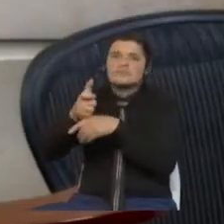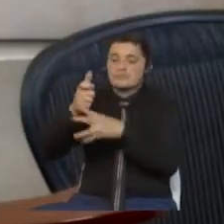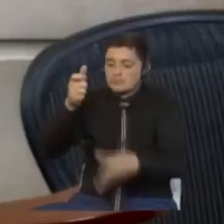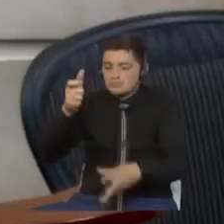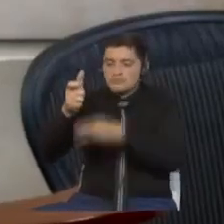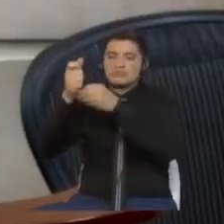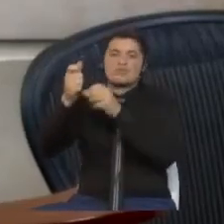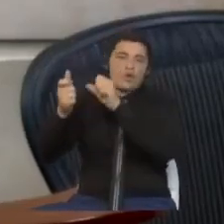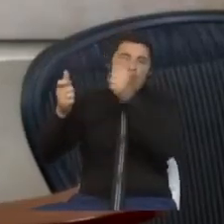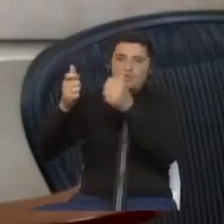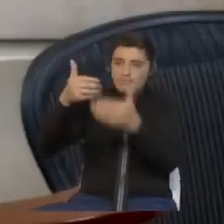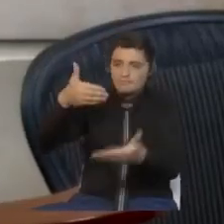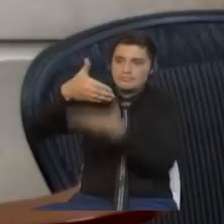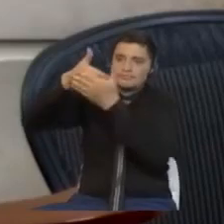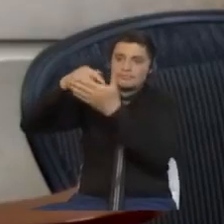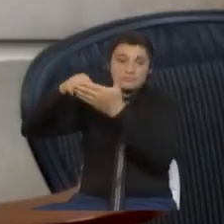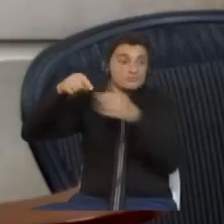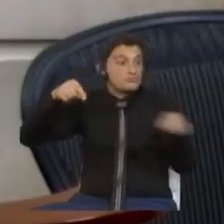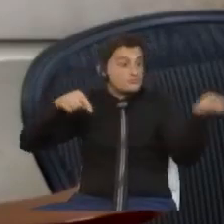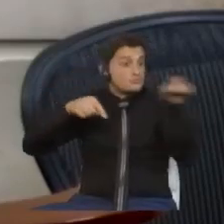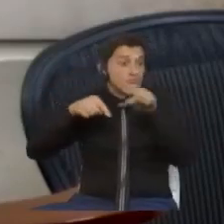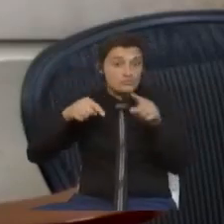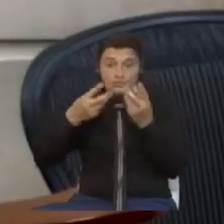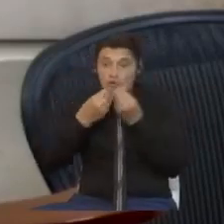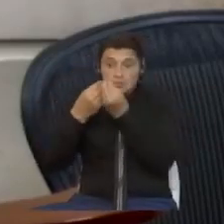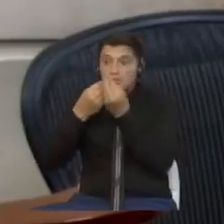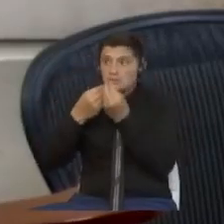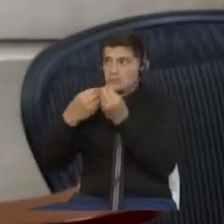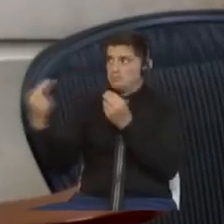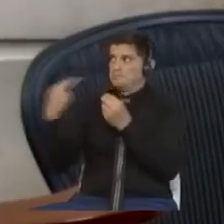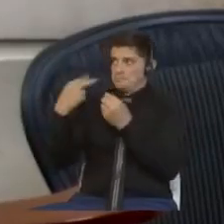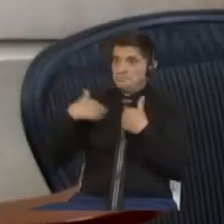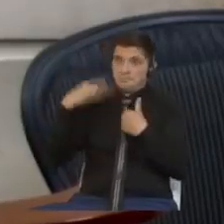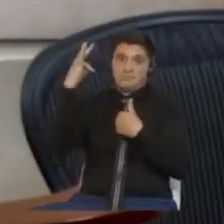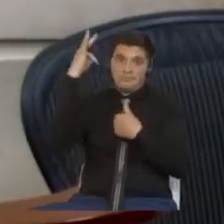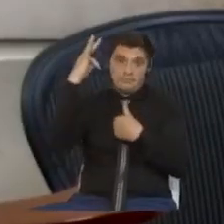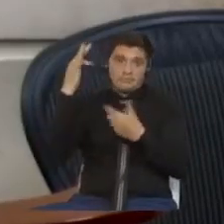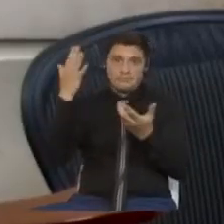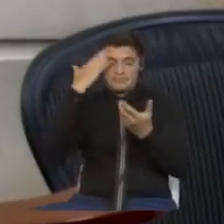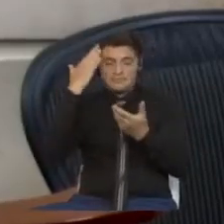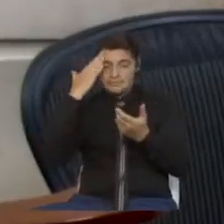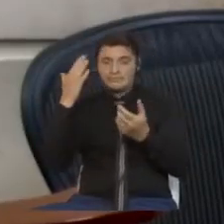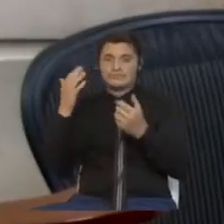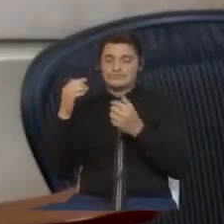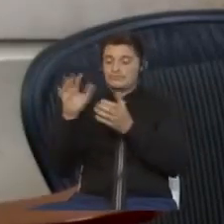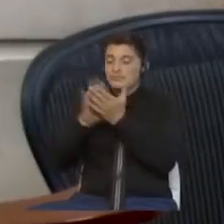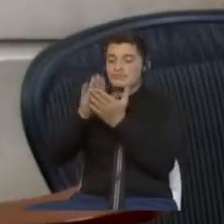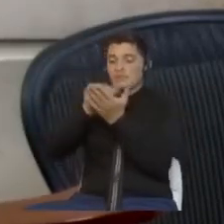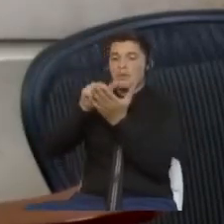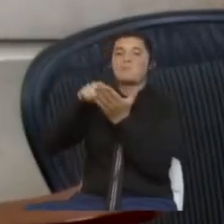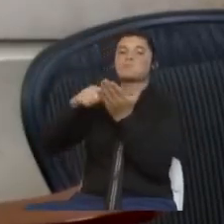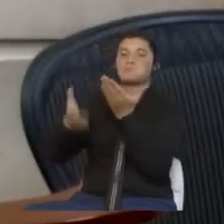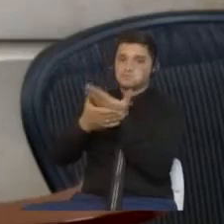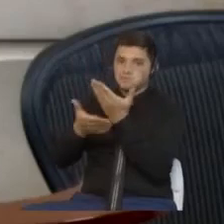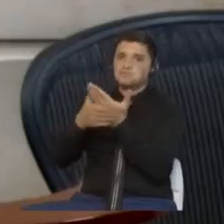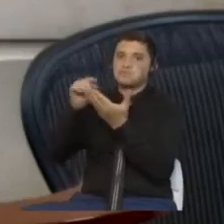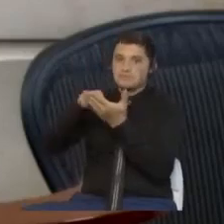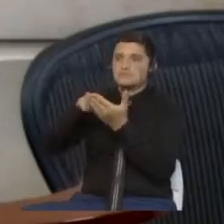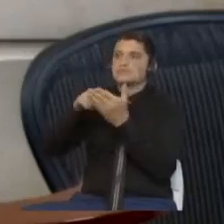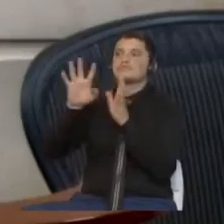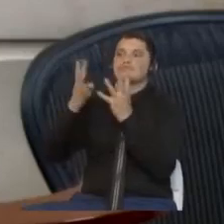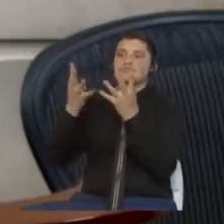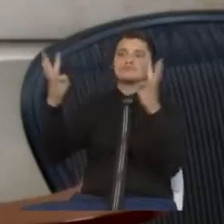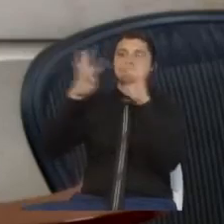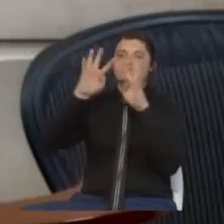que no me dejarán mentir los miembros de la comisión porque hay un acta que contiene la protesta en su momento de los